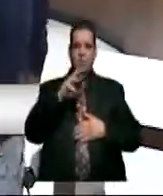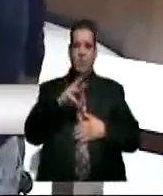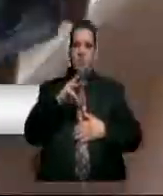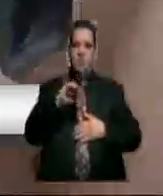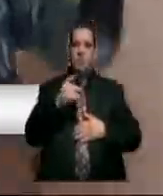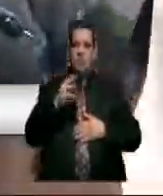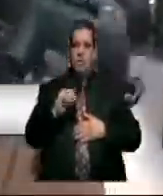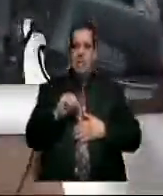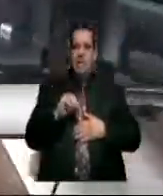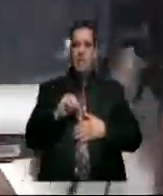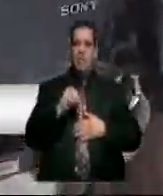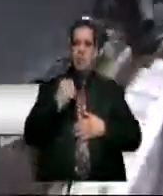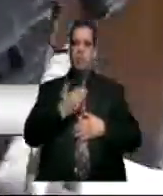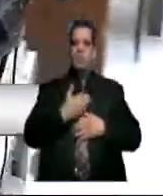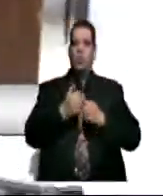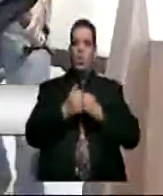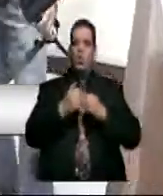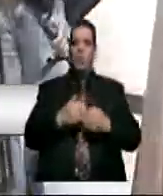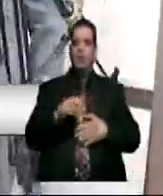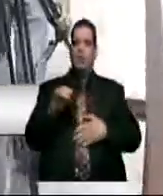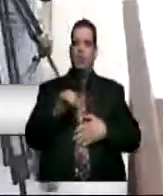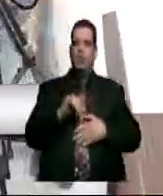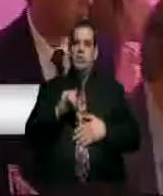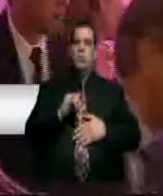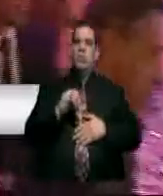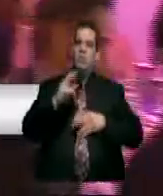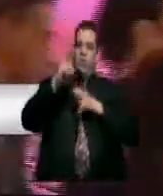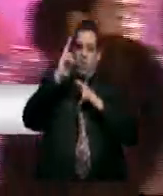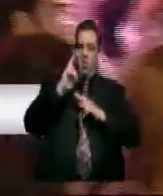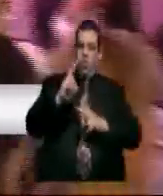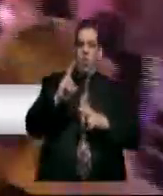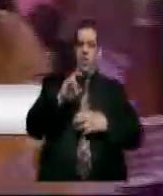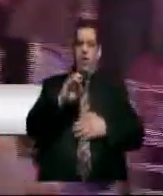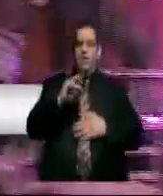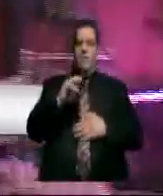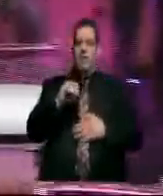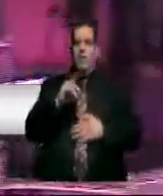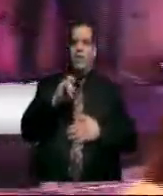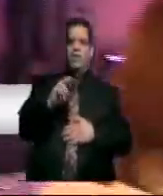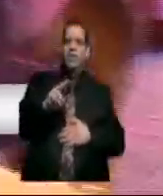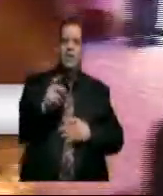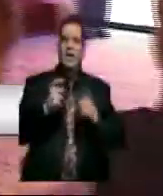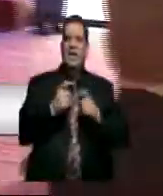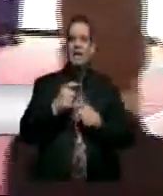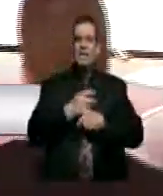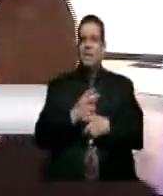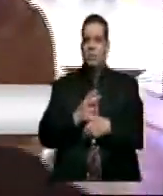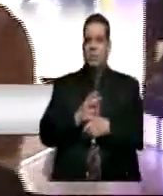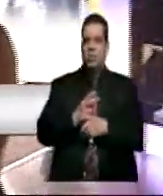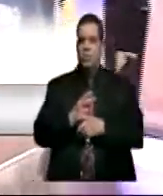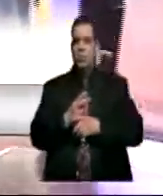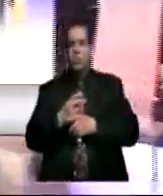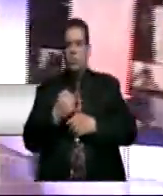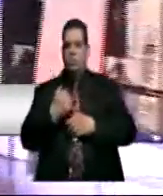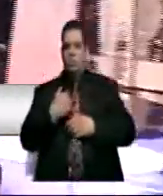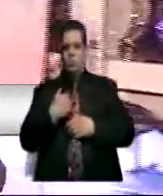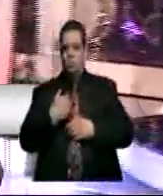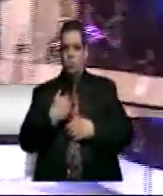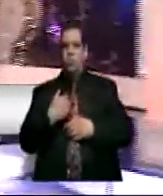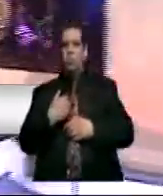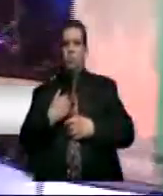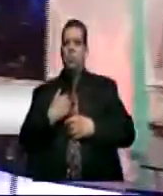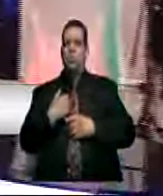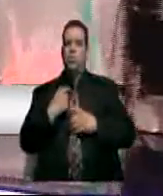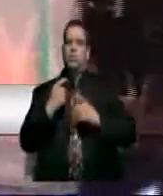WIPM. Nuestros compañeros también fueron exaltados y Efraín Oliver, gerente de producción, recibió el galardón en